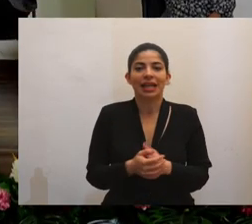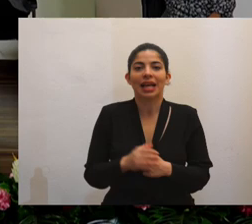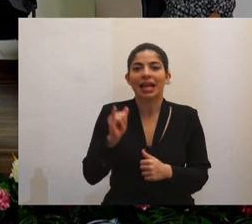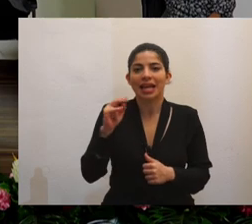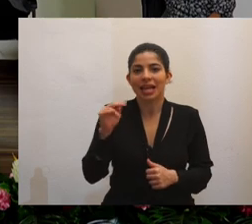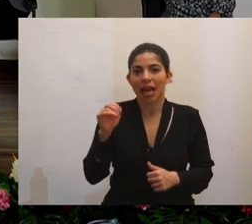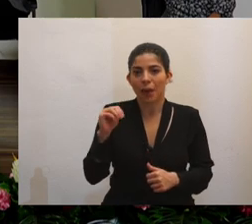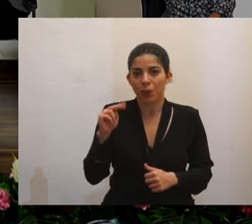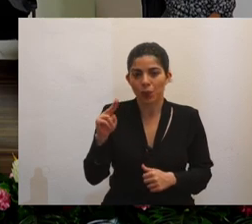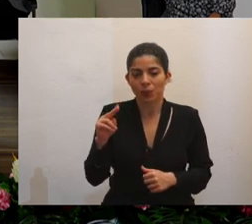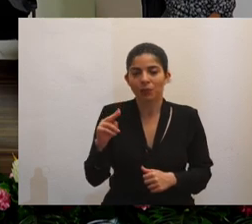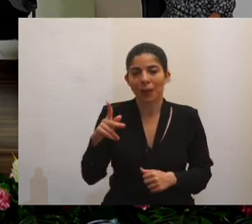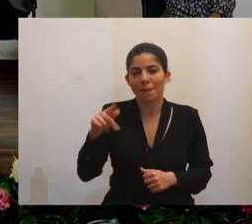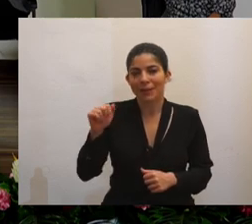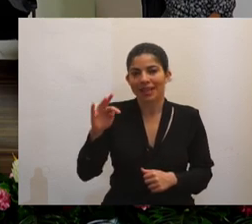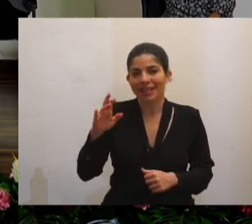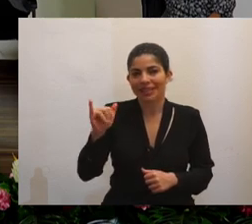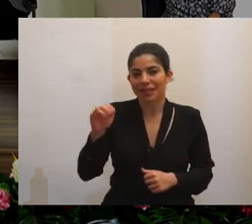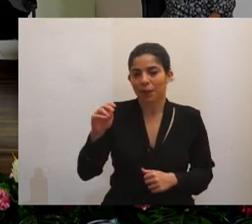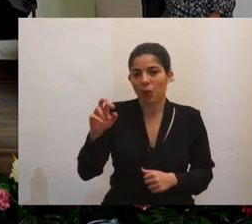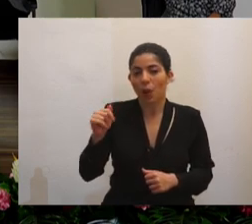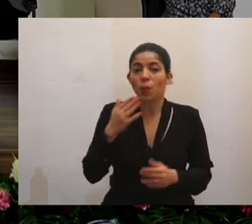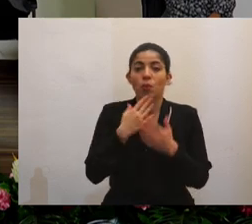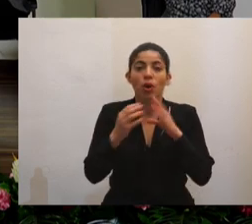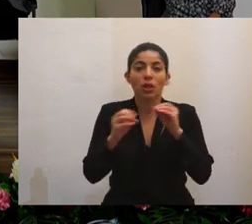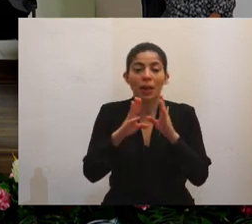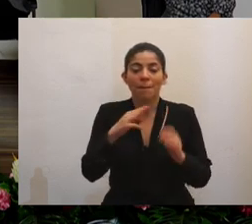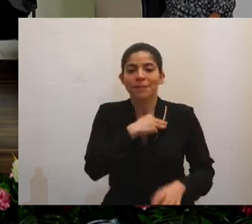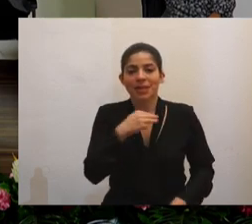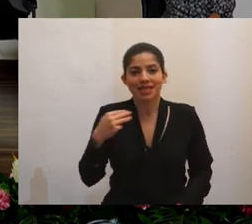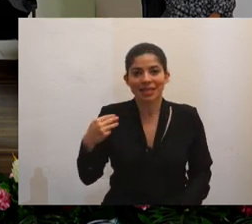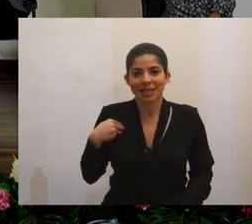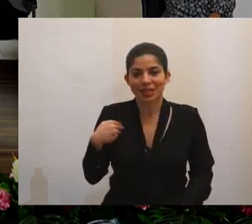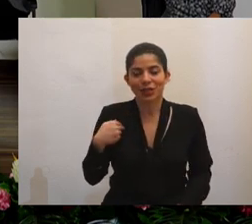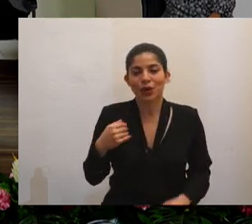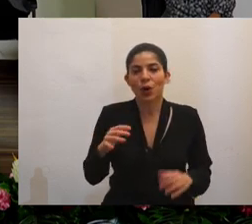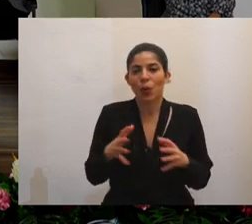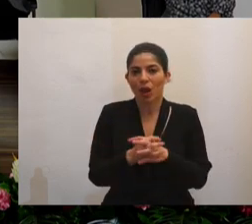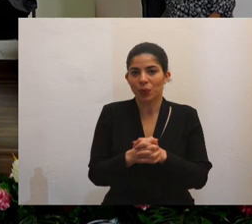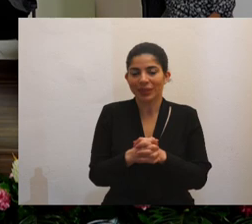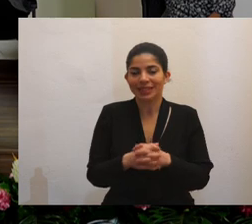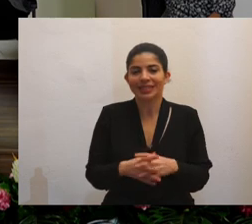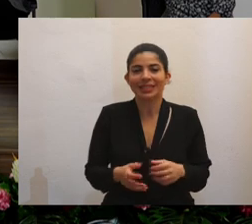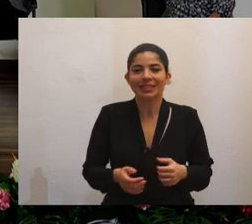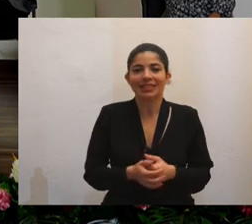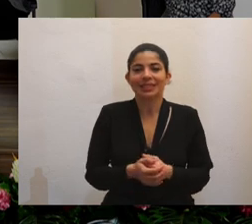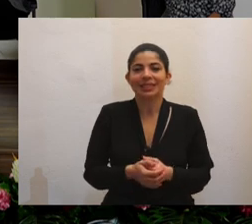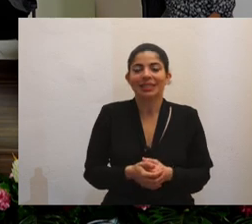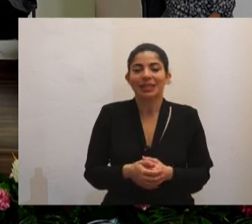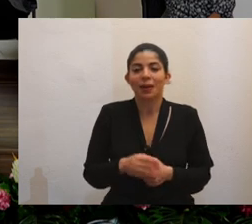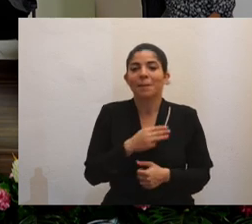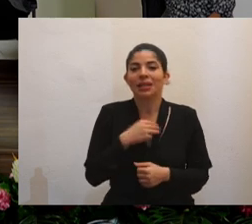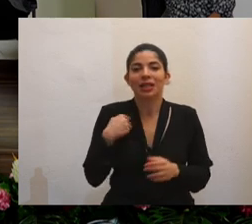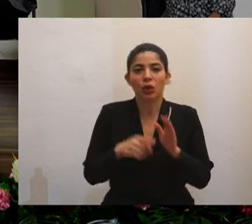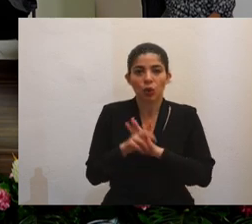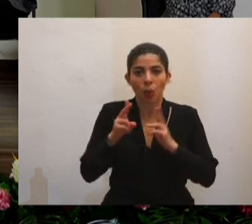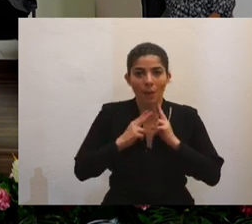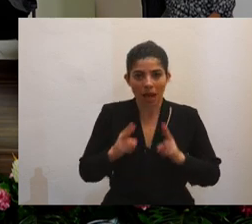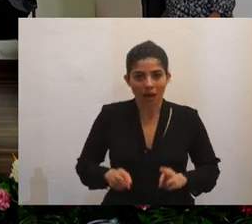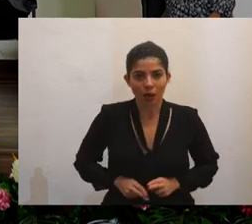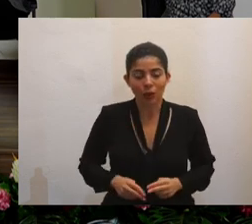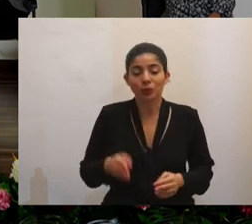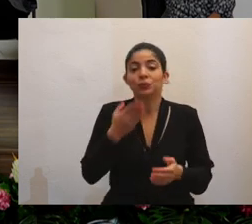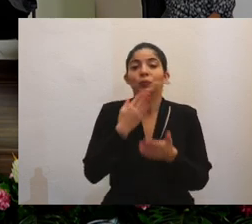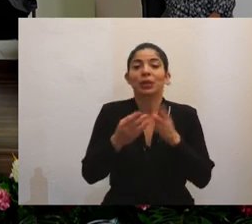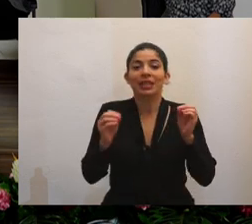INAMU, doña Patricia Mora Castellanos. Buenos días, señor ministro Juan Luis Bermúdez, ministro de Desarrollo Humano.